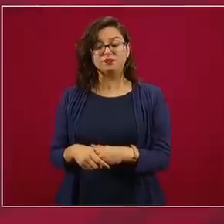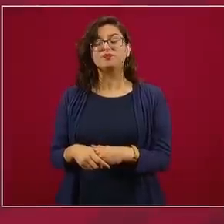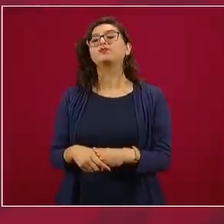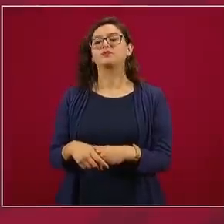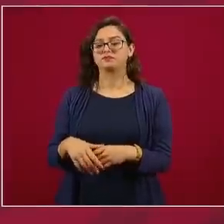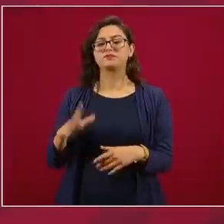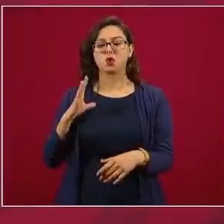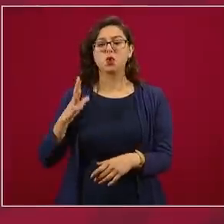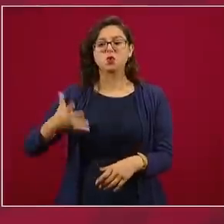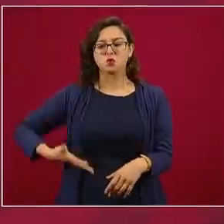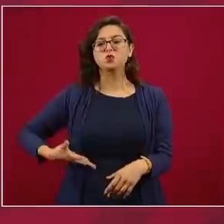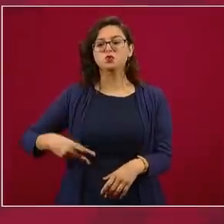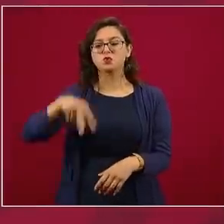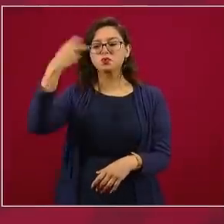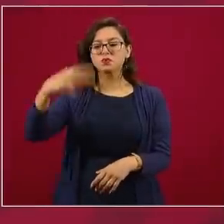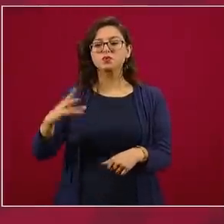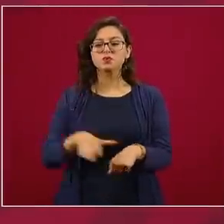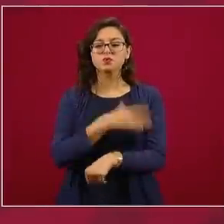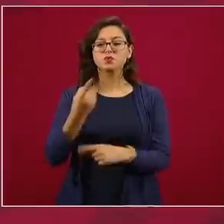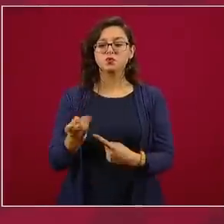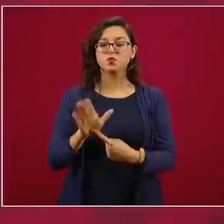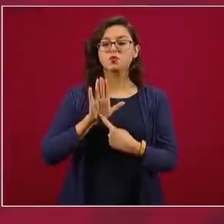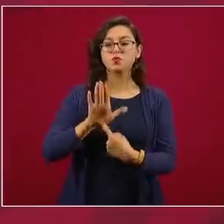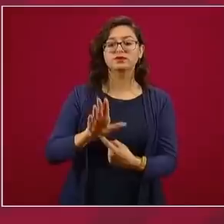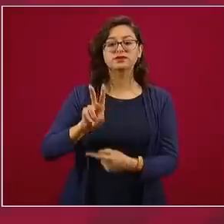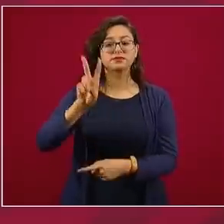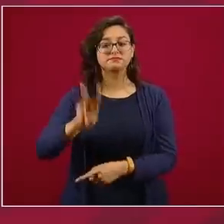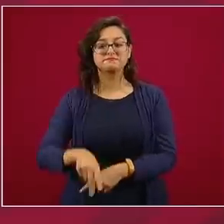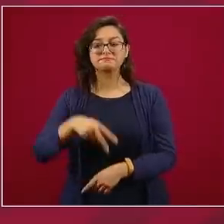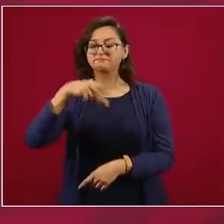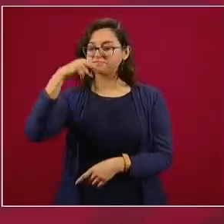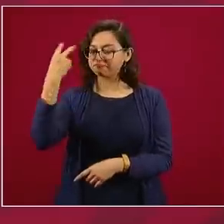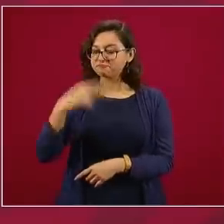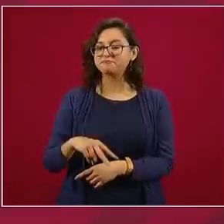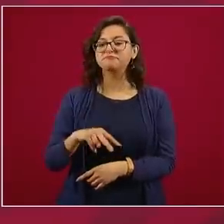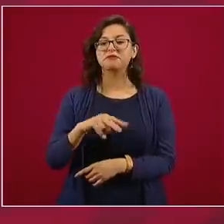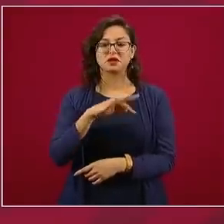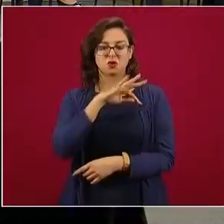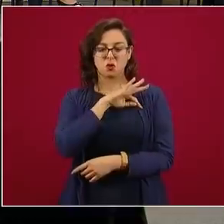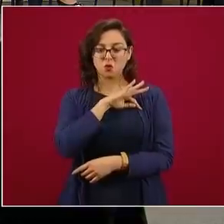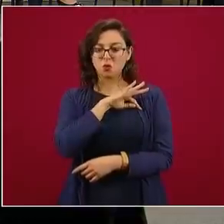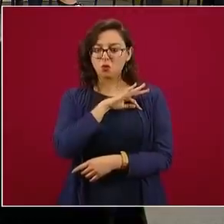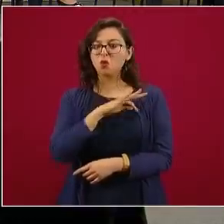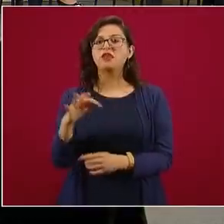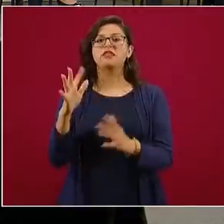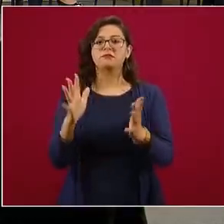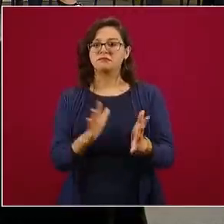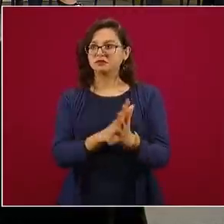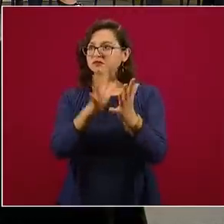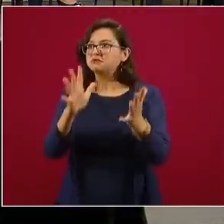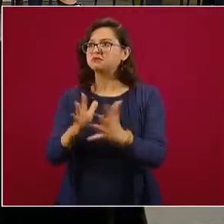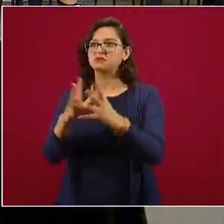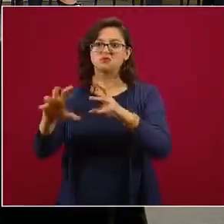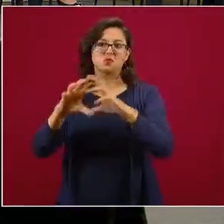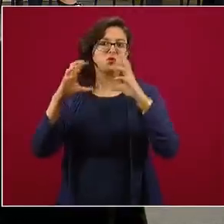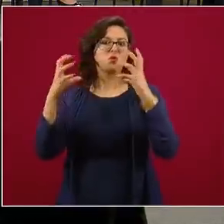también orgullo porque eso muestra la capacidad de México y su presencia en la salud pública